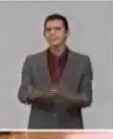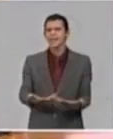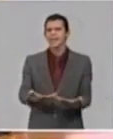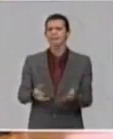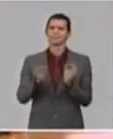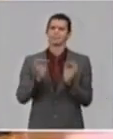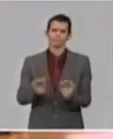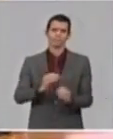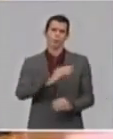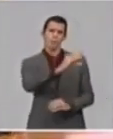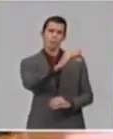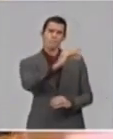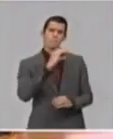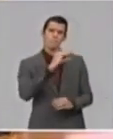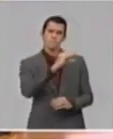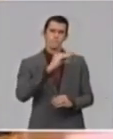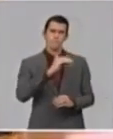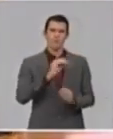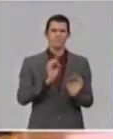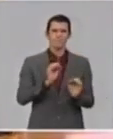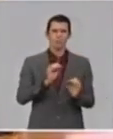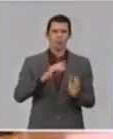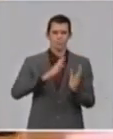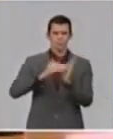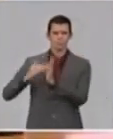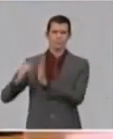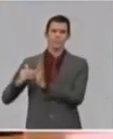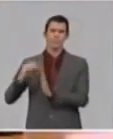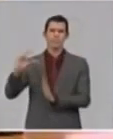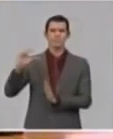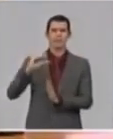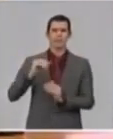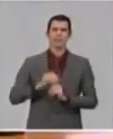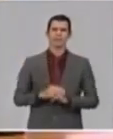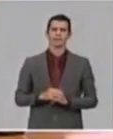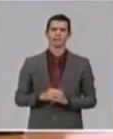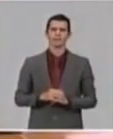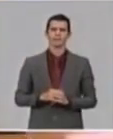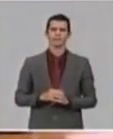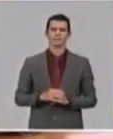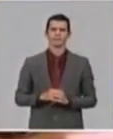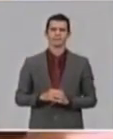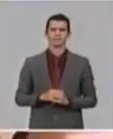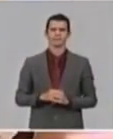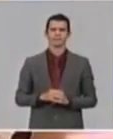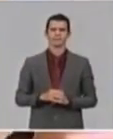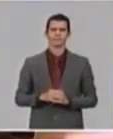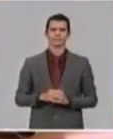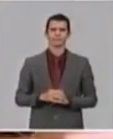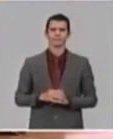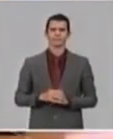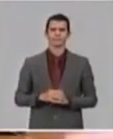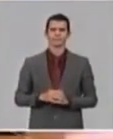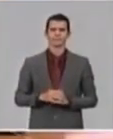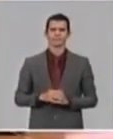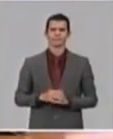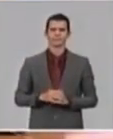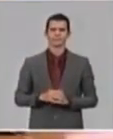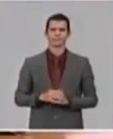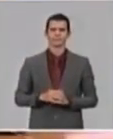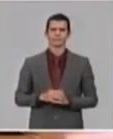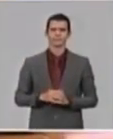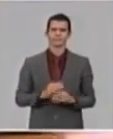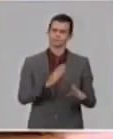prestaciones, de la seguridad social y de la asistencia social, como las instituciones y un grupo de personas han podido llevar ese servicio